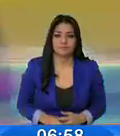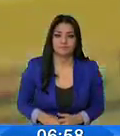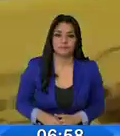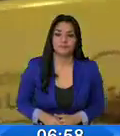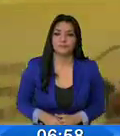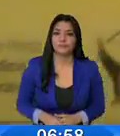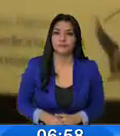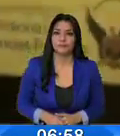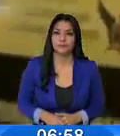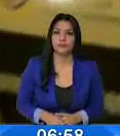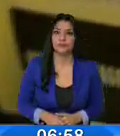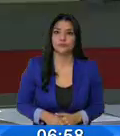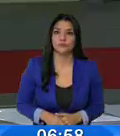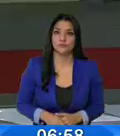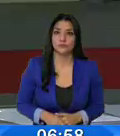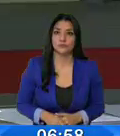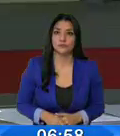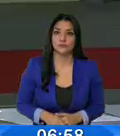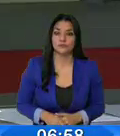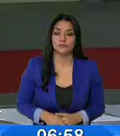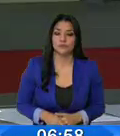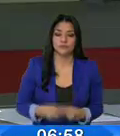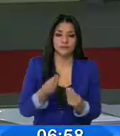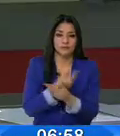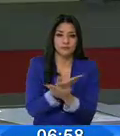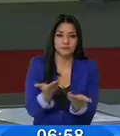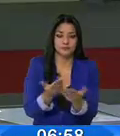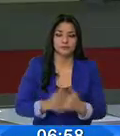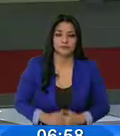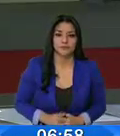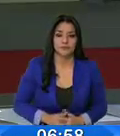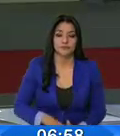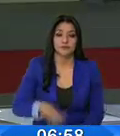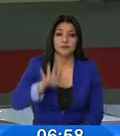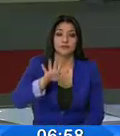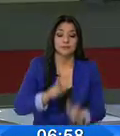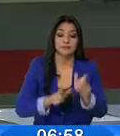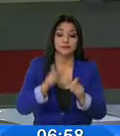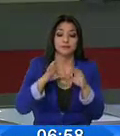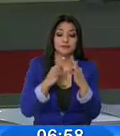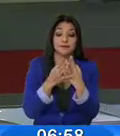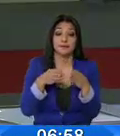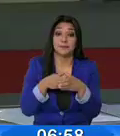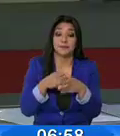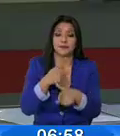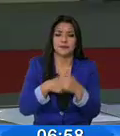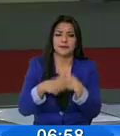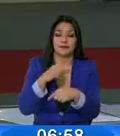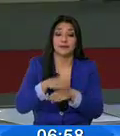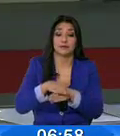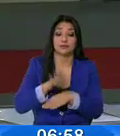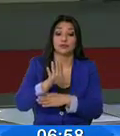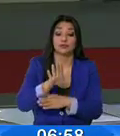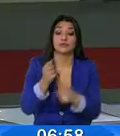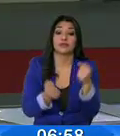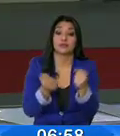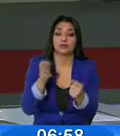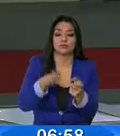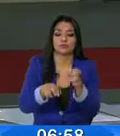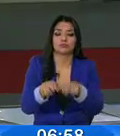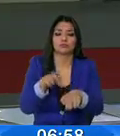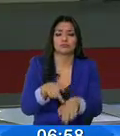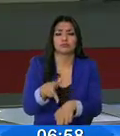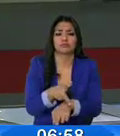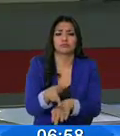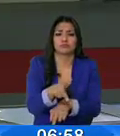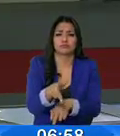Áchilas, informó Gisela Moreira. Es tiempo de contarles que cinco miembros de una familia resultaron heridas al volcarse el vehículo en el que viajaban.